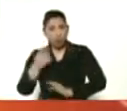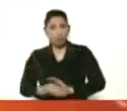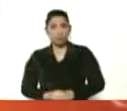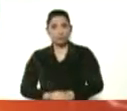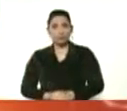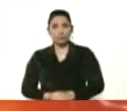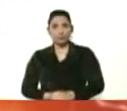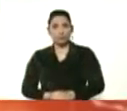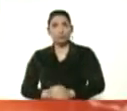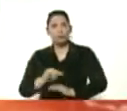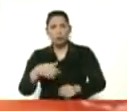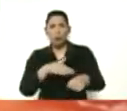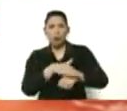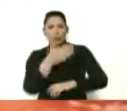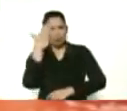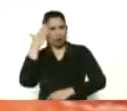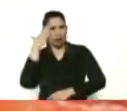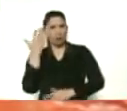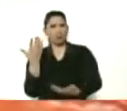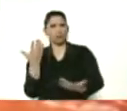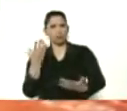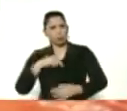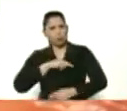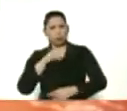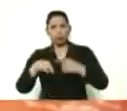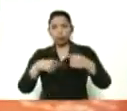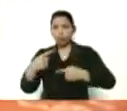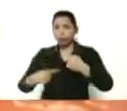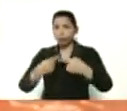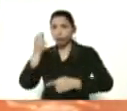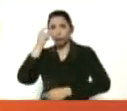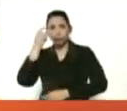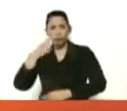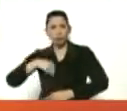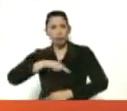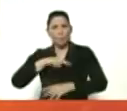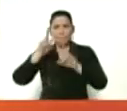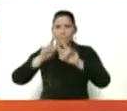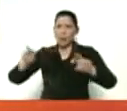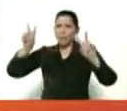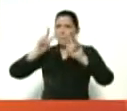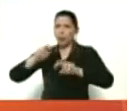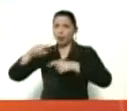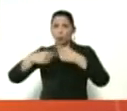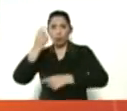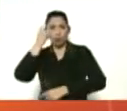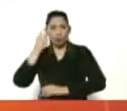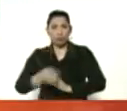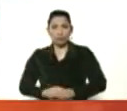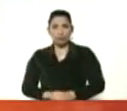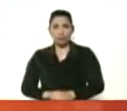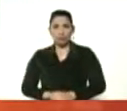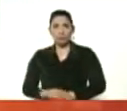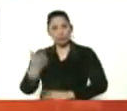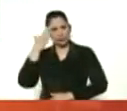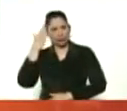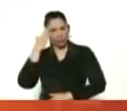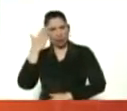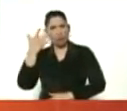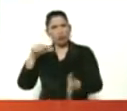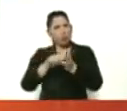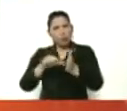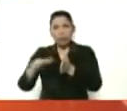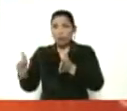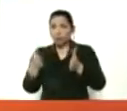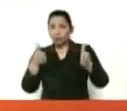sabe bastante, las aplicamos a diario, las estudiamos a diario y sabemos por dónde orientarnos, los